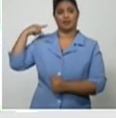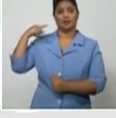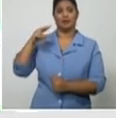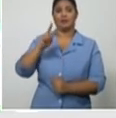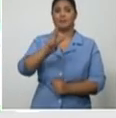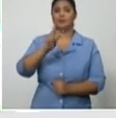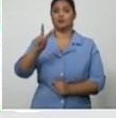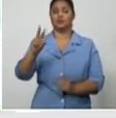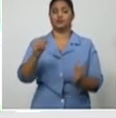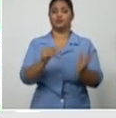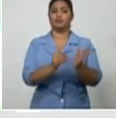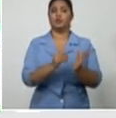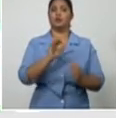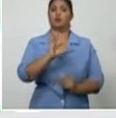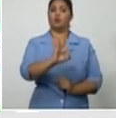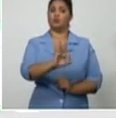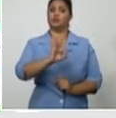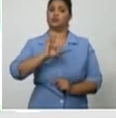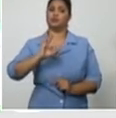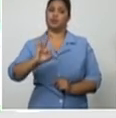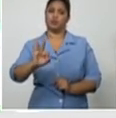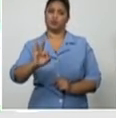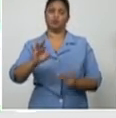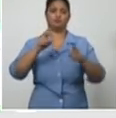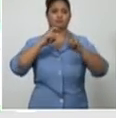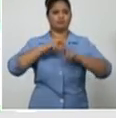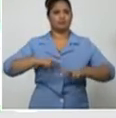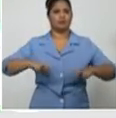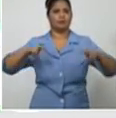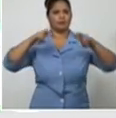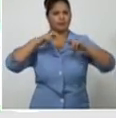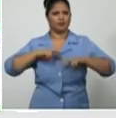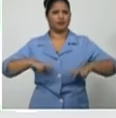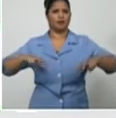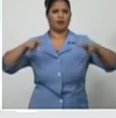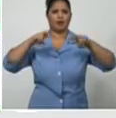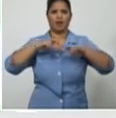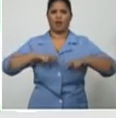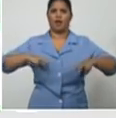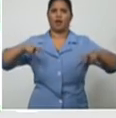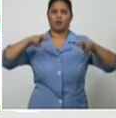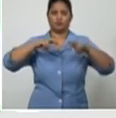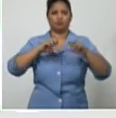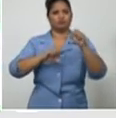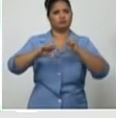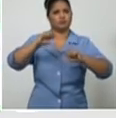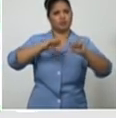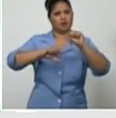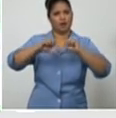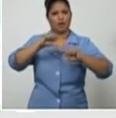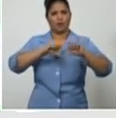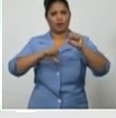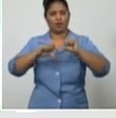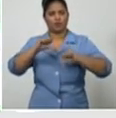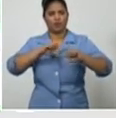22.088 muestras en los laboratorios de biología molecular que tenemos en Cuba.